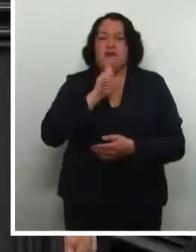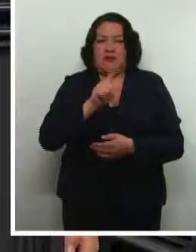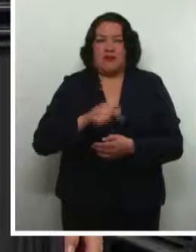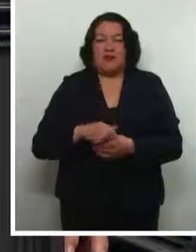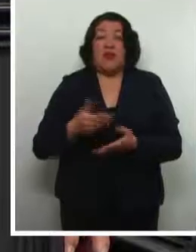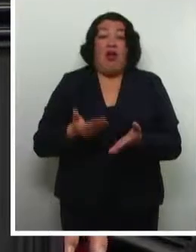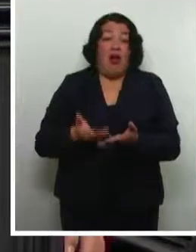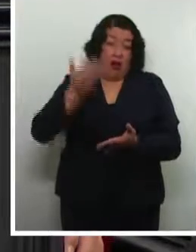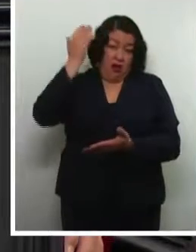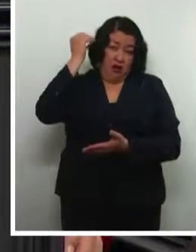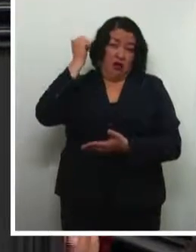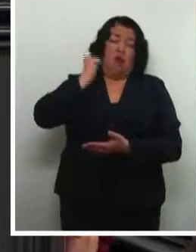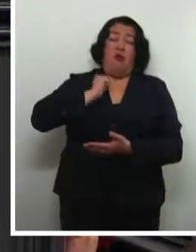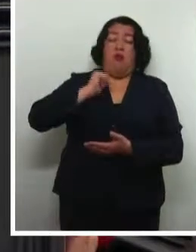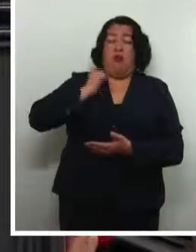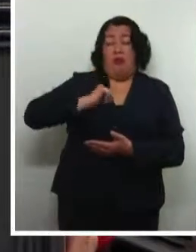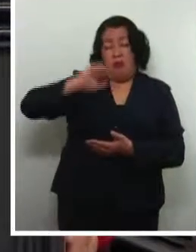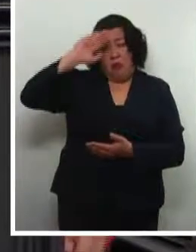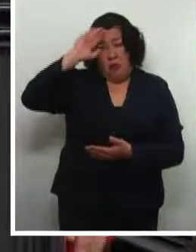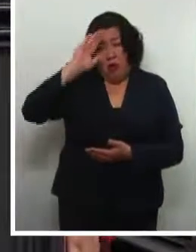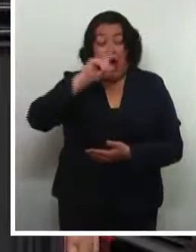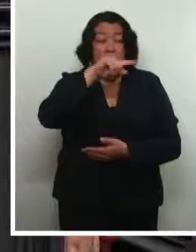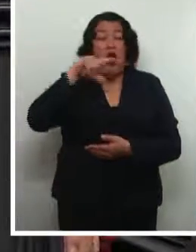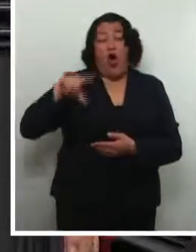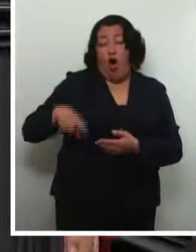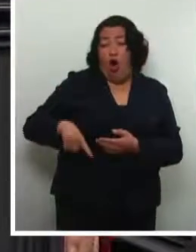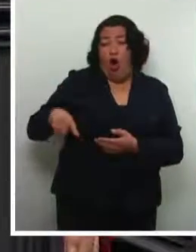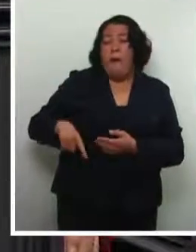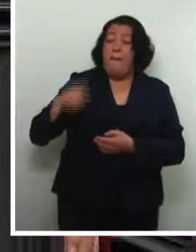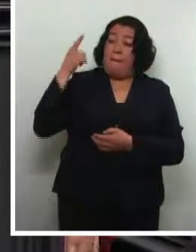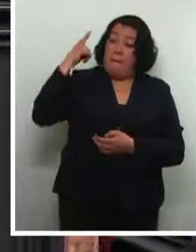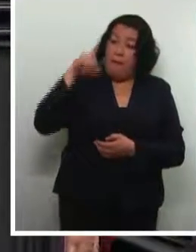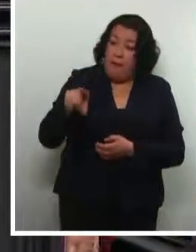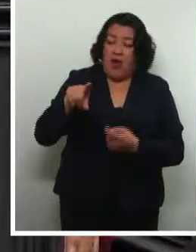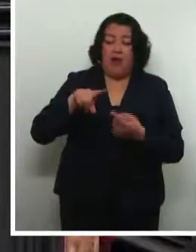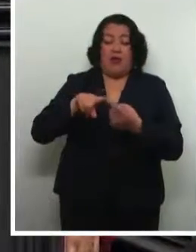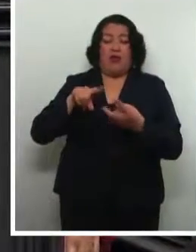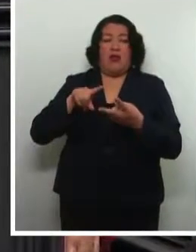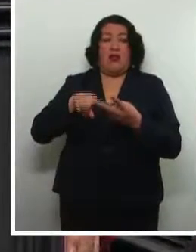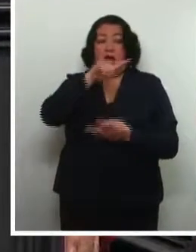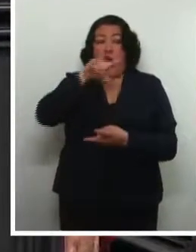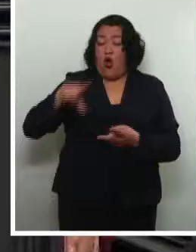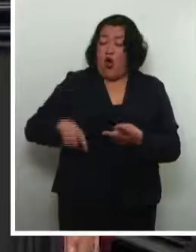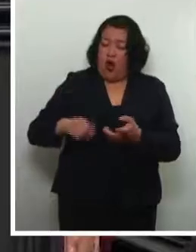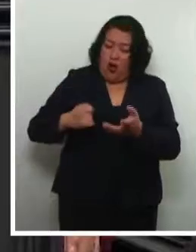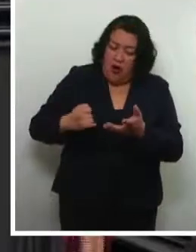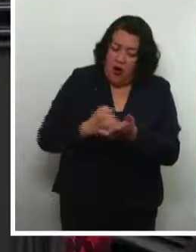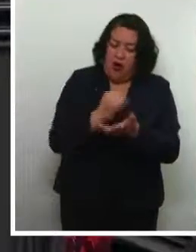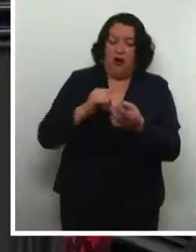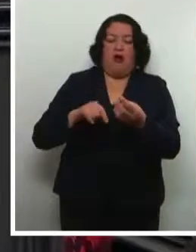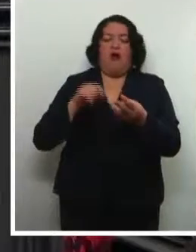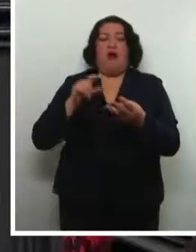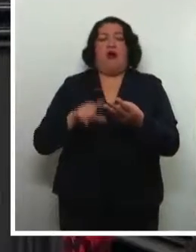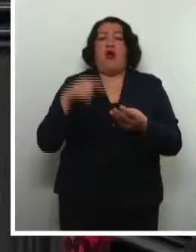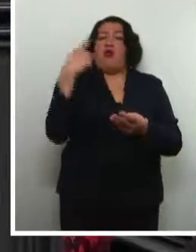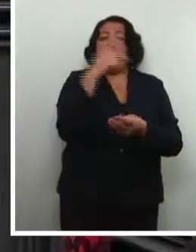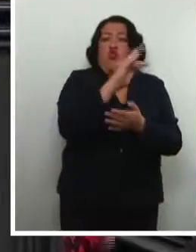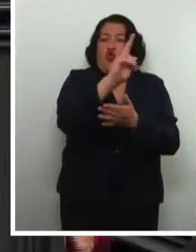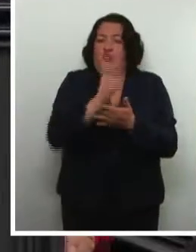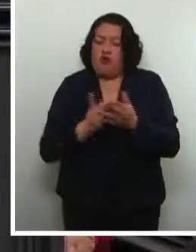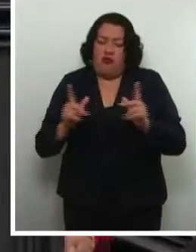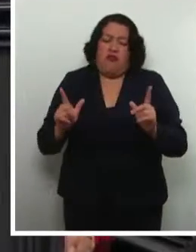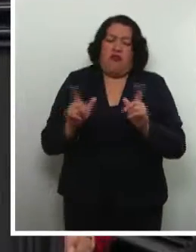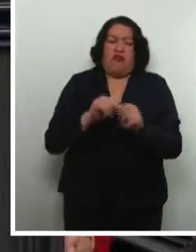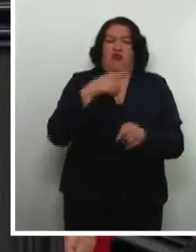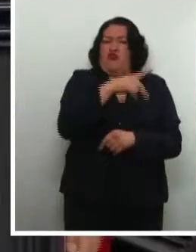gobierno que planea, que decide, que proyecta sin